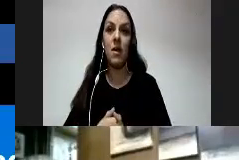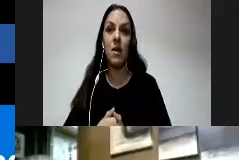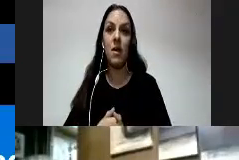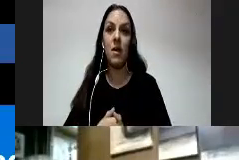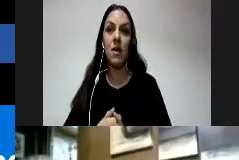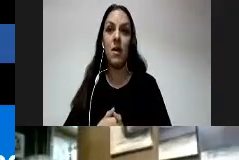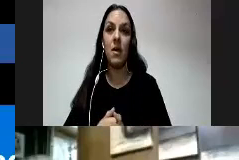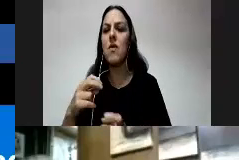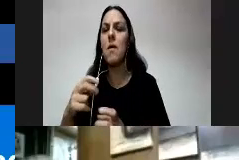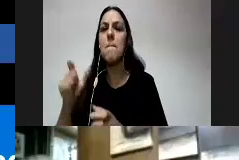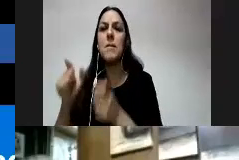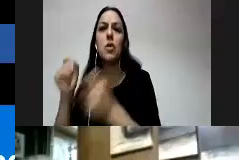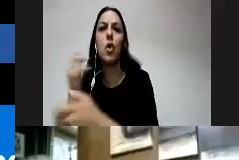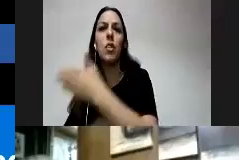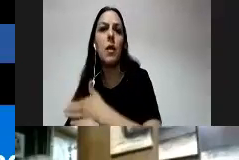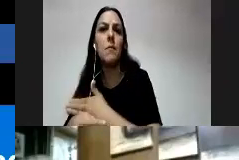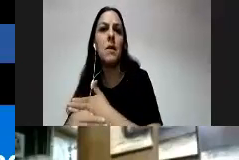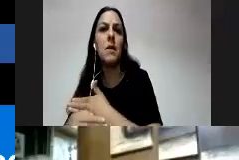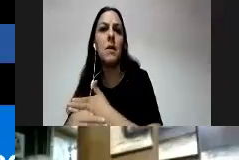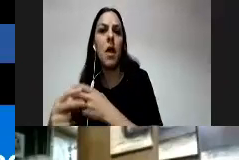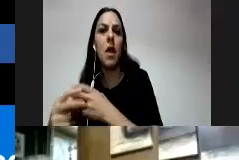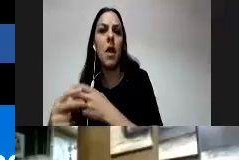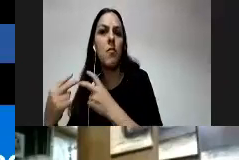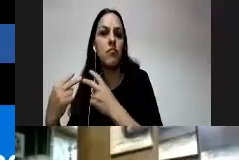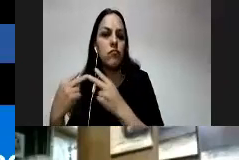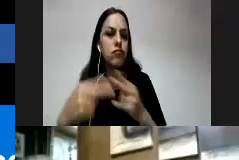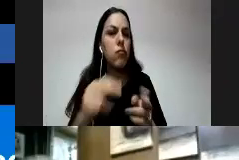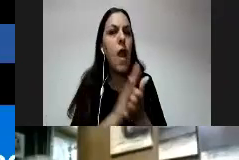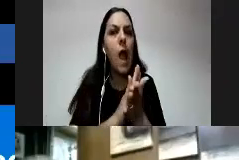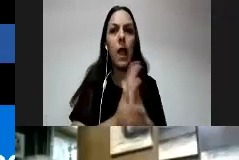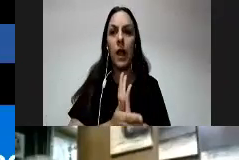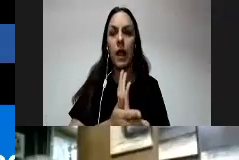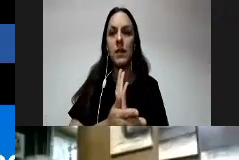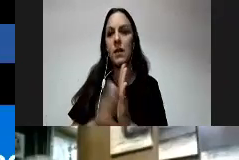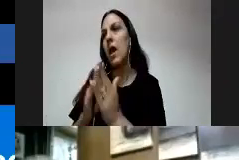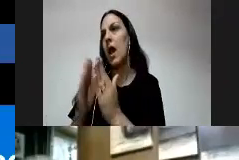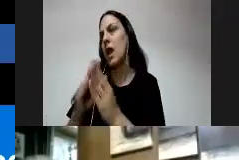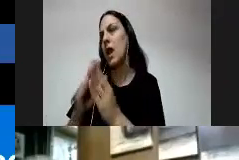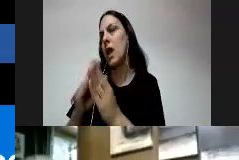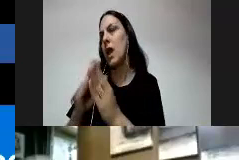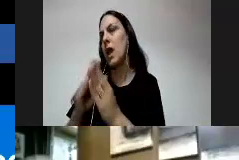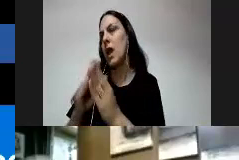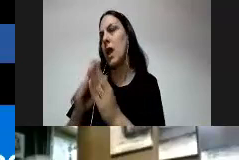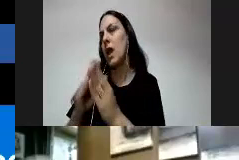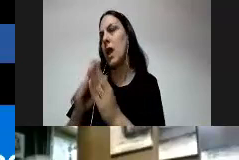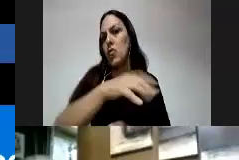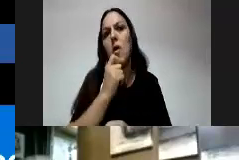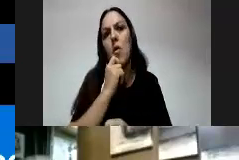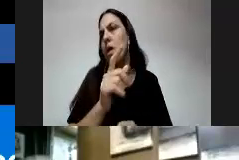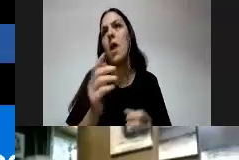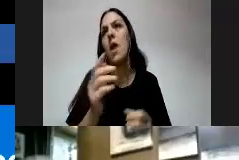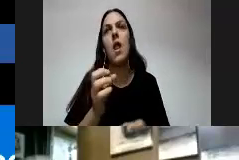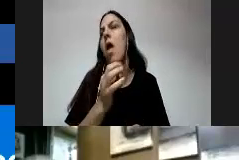a las personas con discapacidad en el trayecto que mediaría entre su domicilio y el establecimiento educacional y